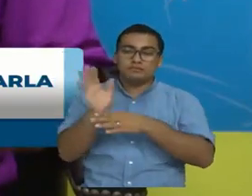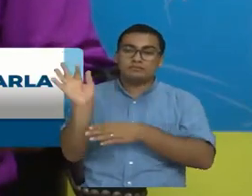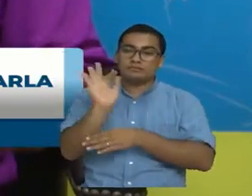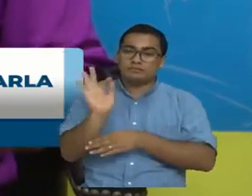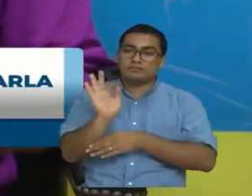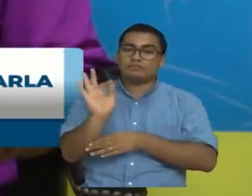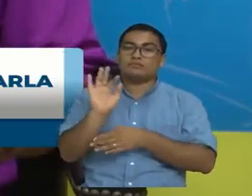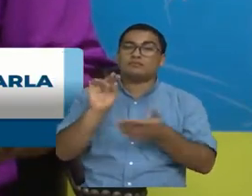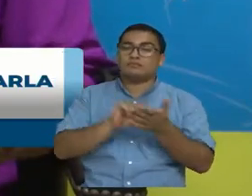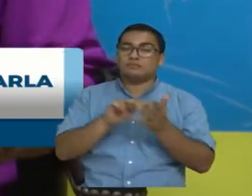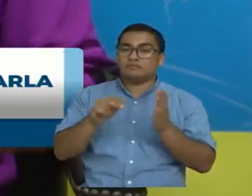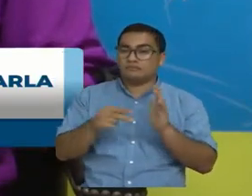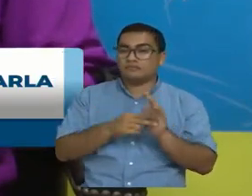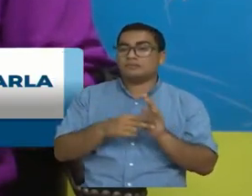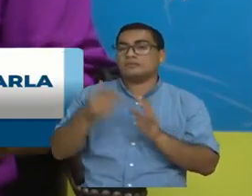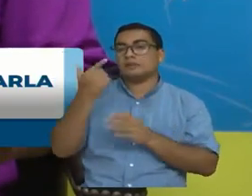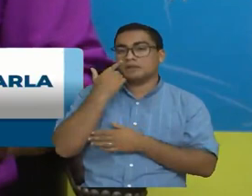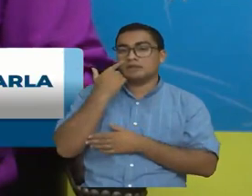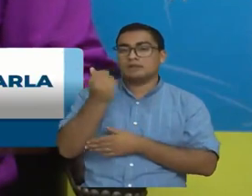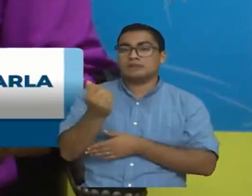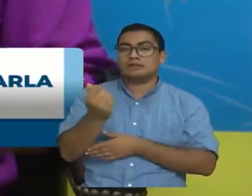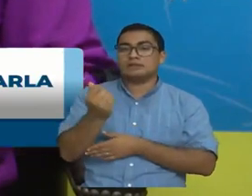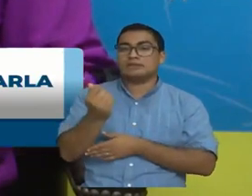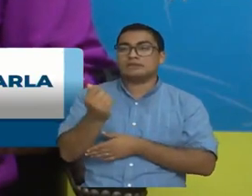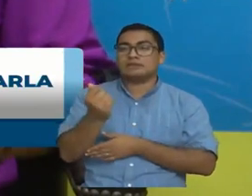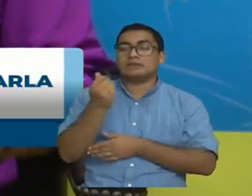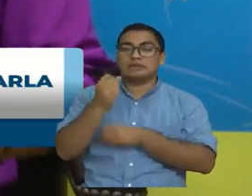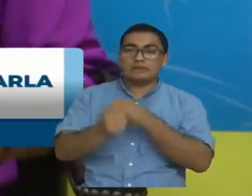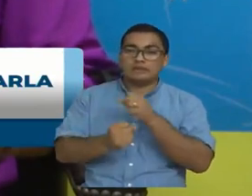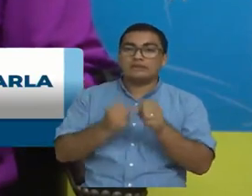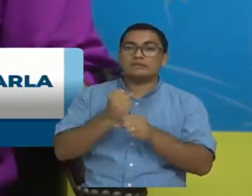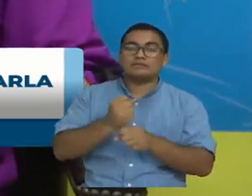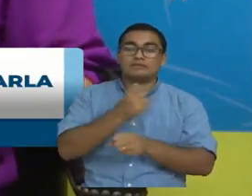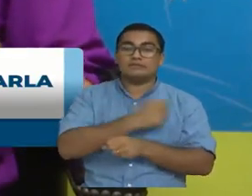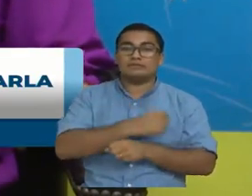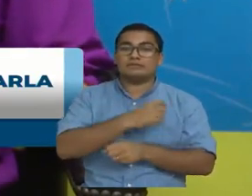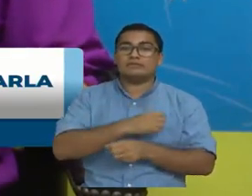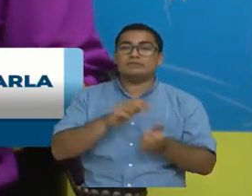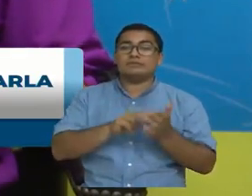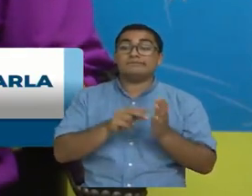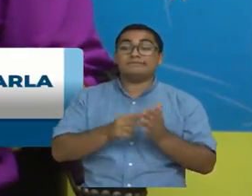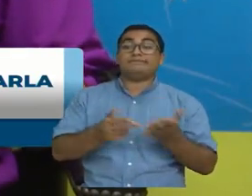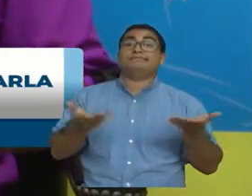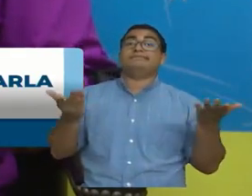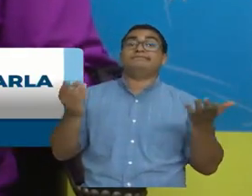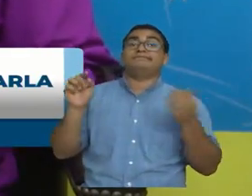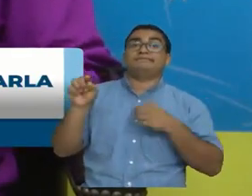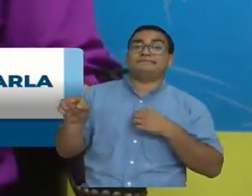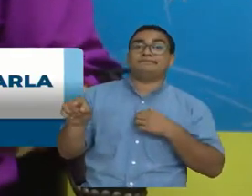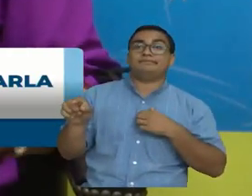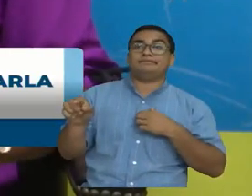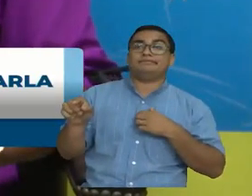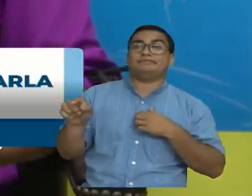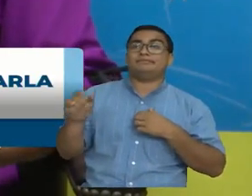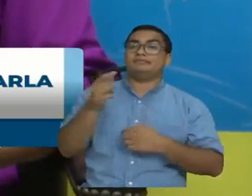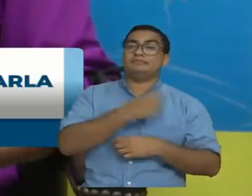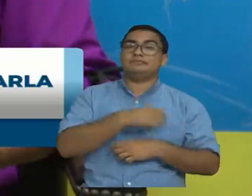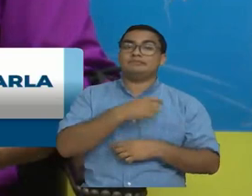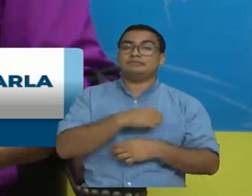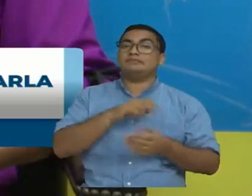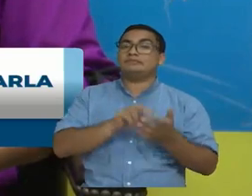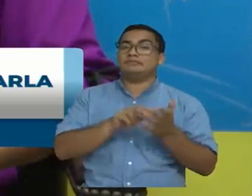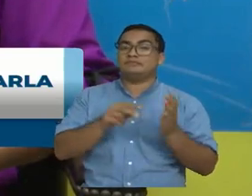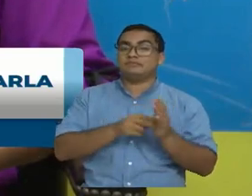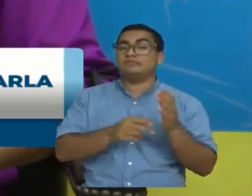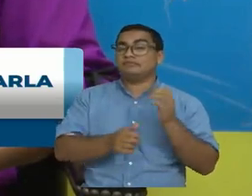van reconociendo y en el momento de la edad escolar salen a flor, ¿verdad? Se florece la sintomatología